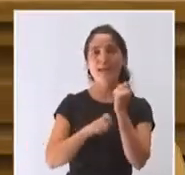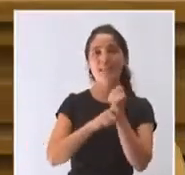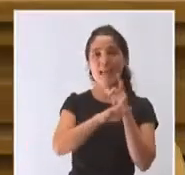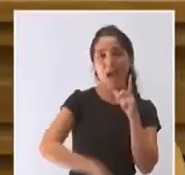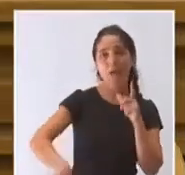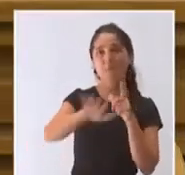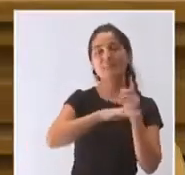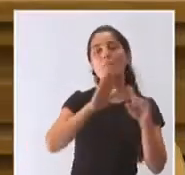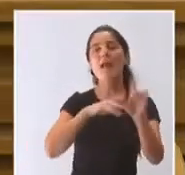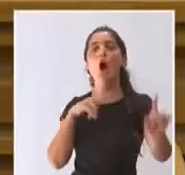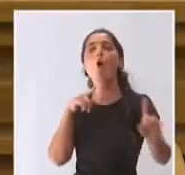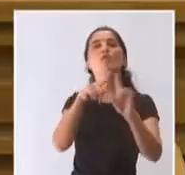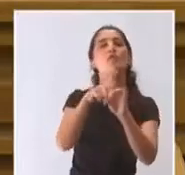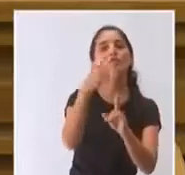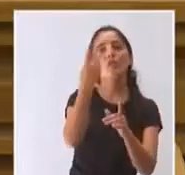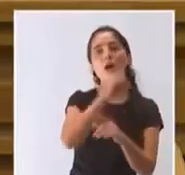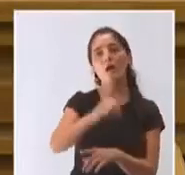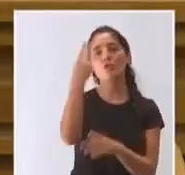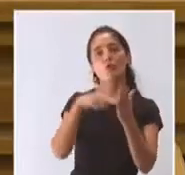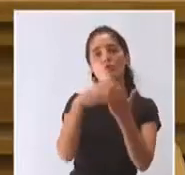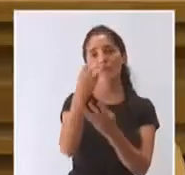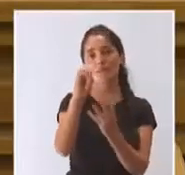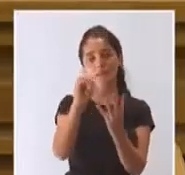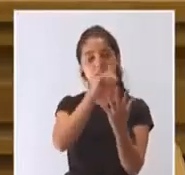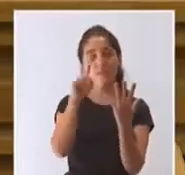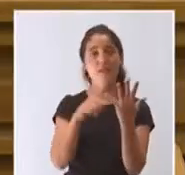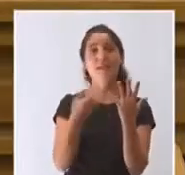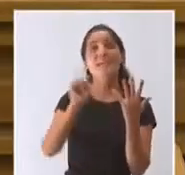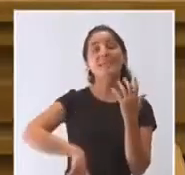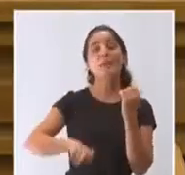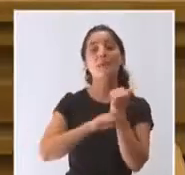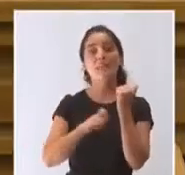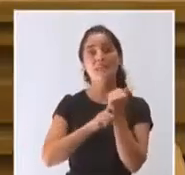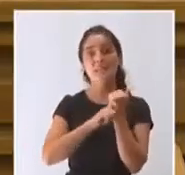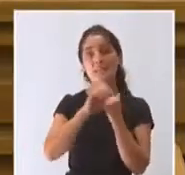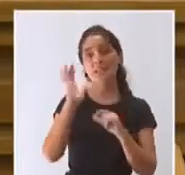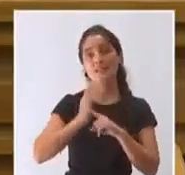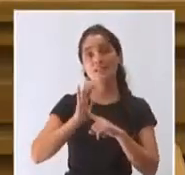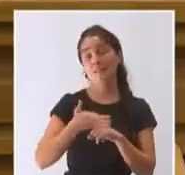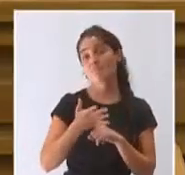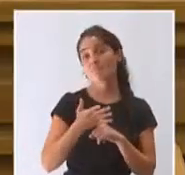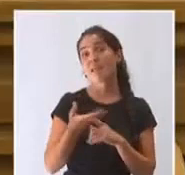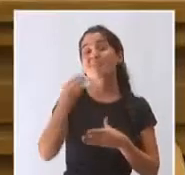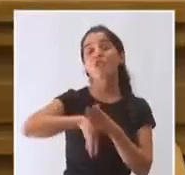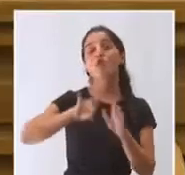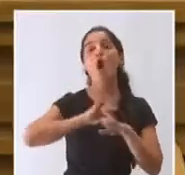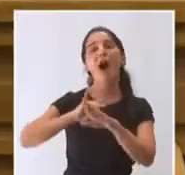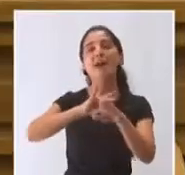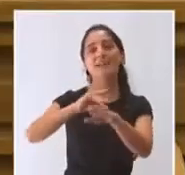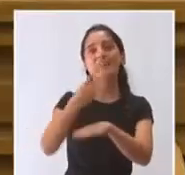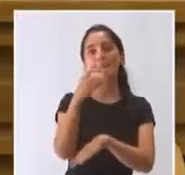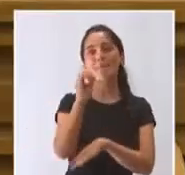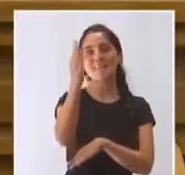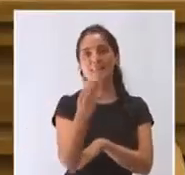2030 y la estrategia también regional de la agenda 2030 bueno tenemos guión